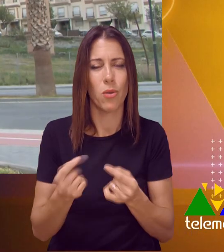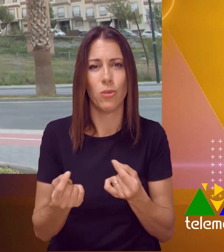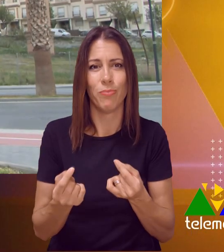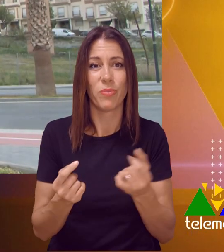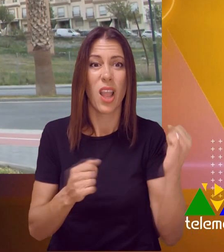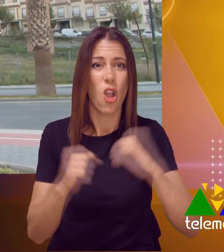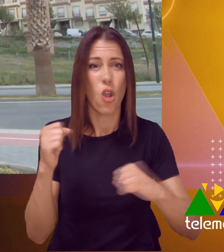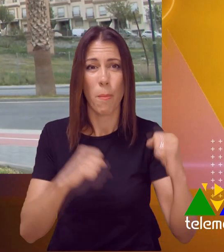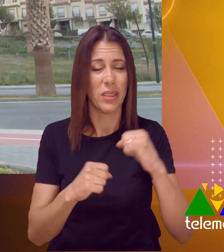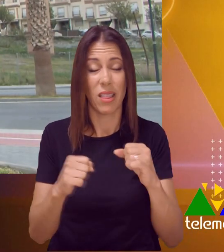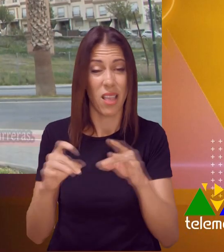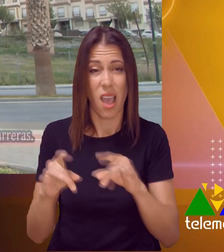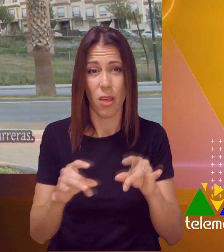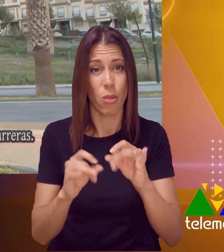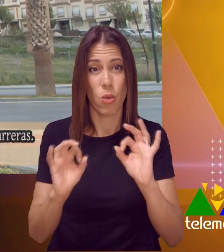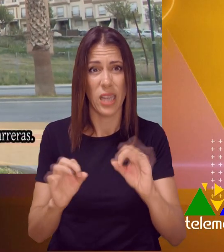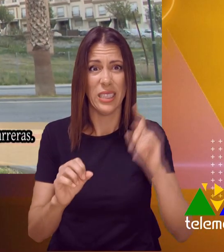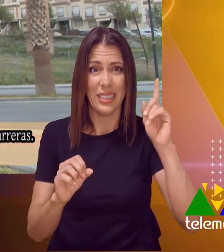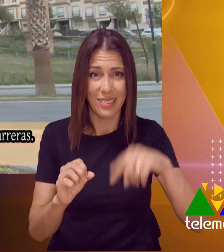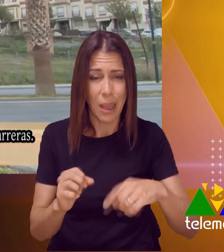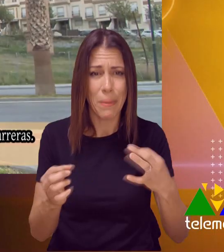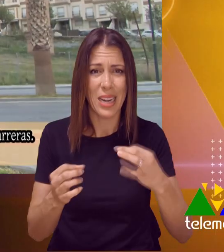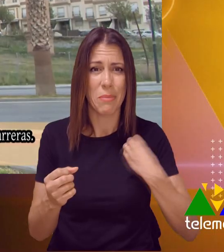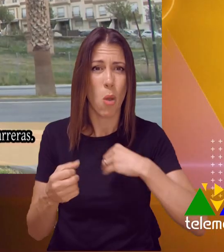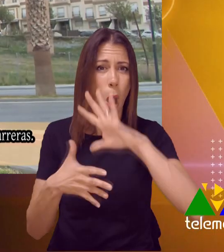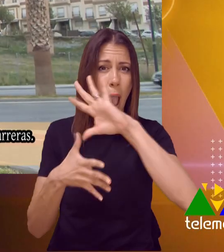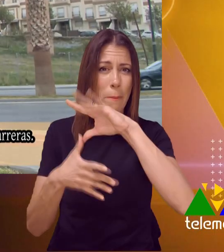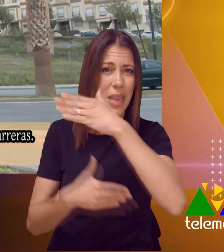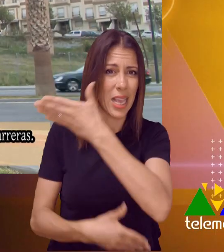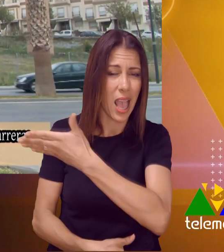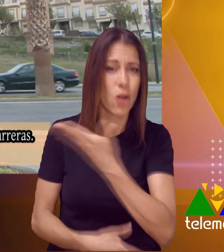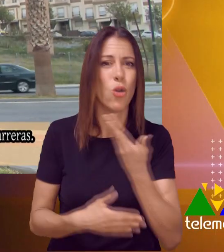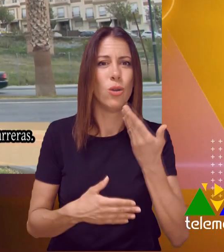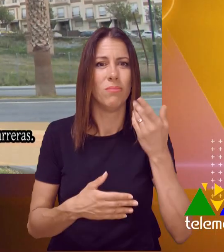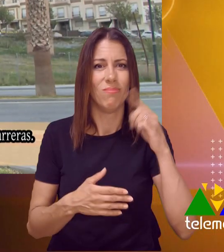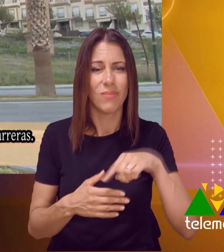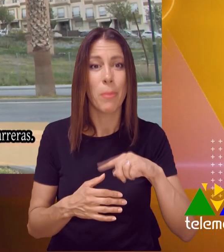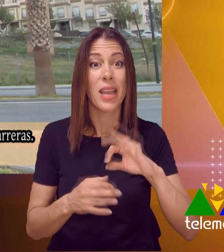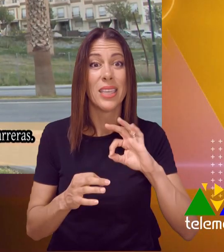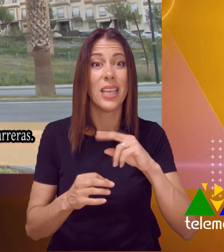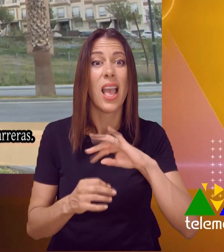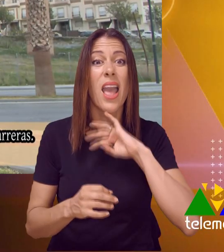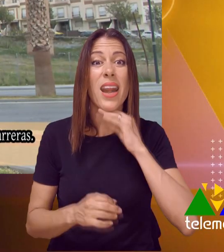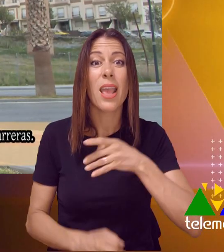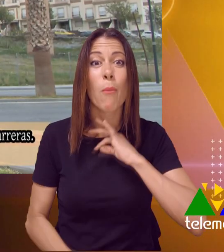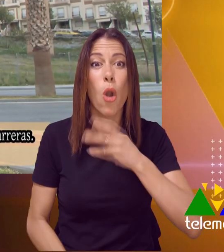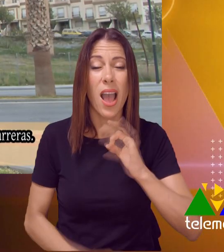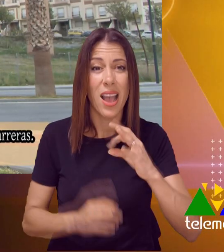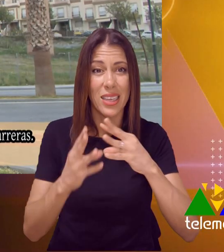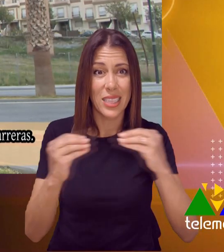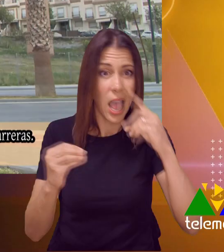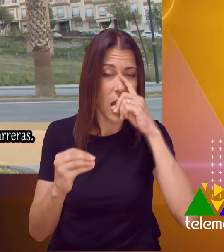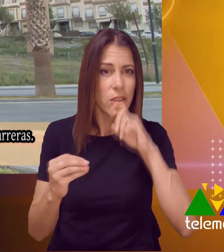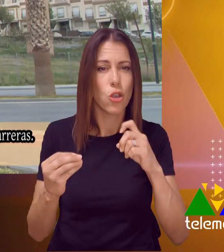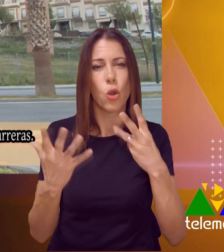la competencia del azúcar americano, fundamentalmente la competencia del azúcar de remolacha. En los años